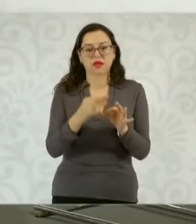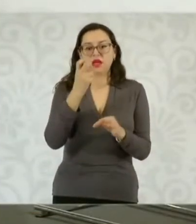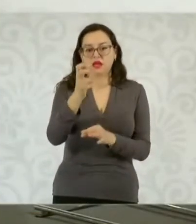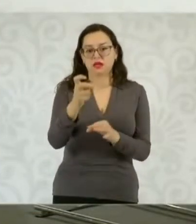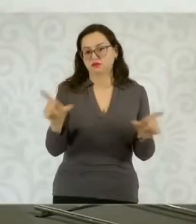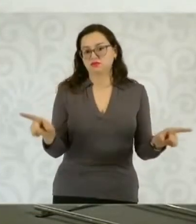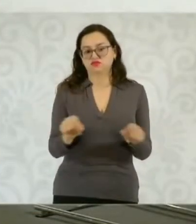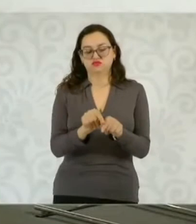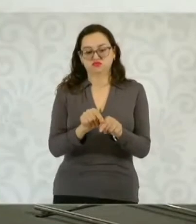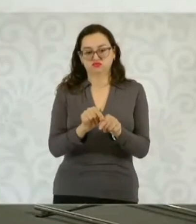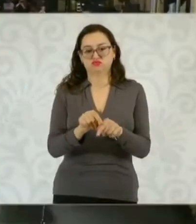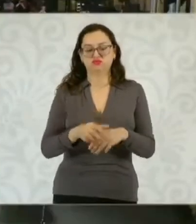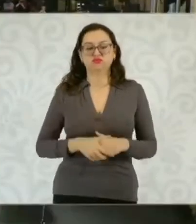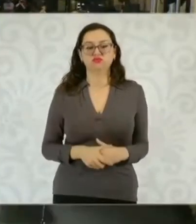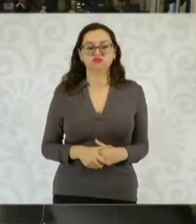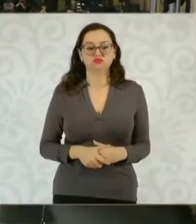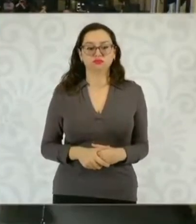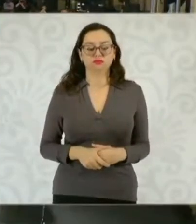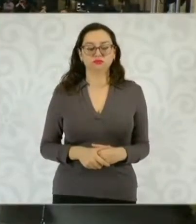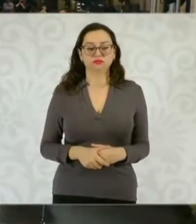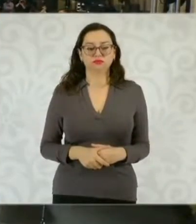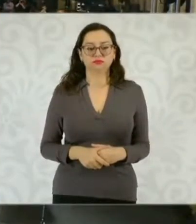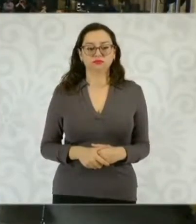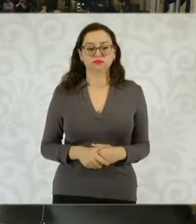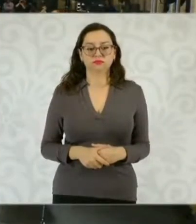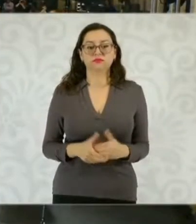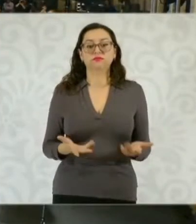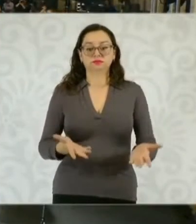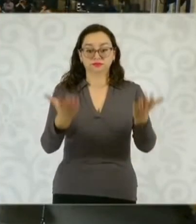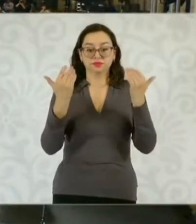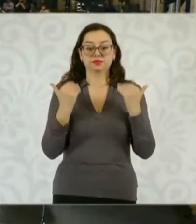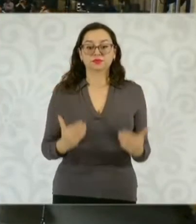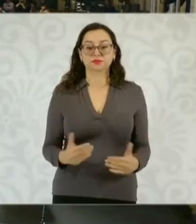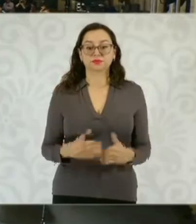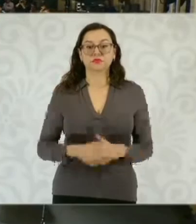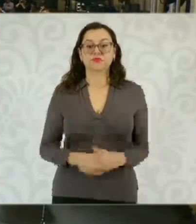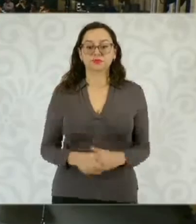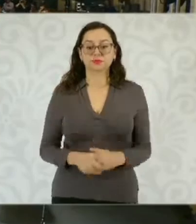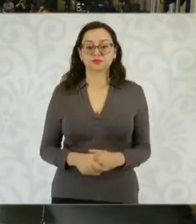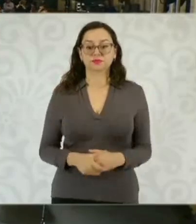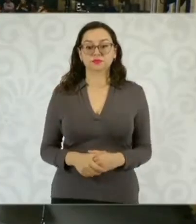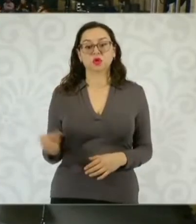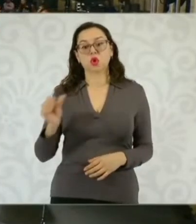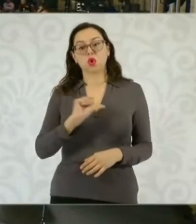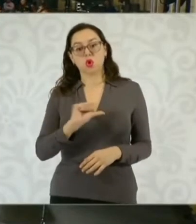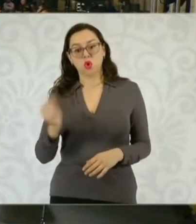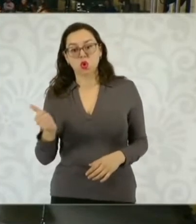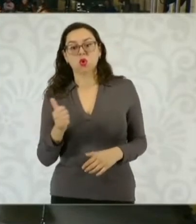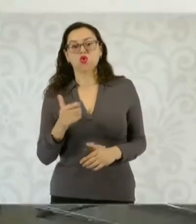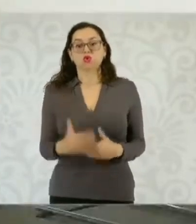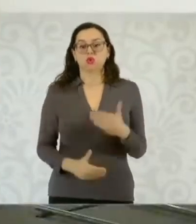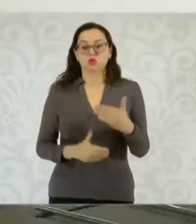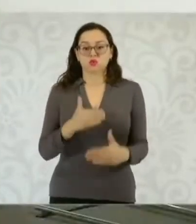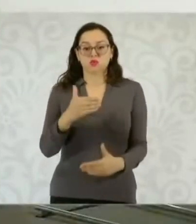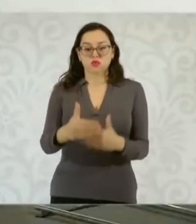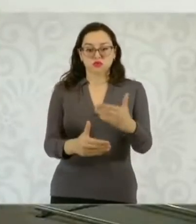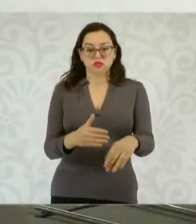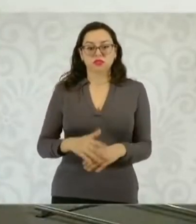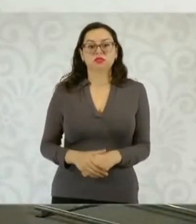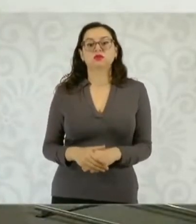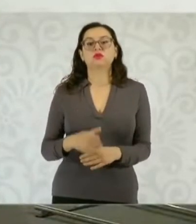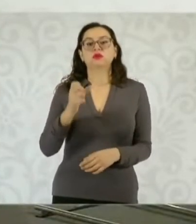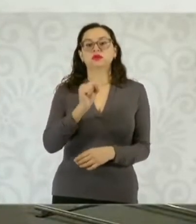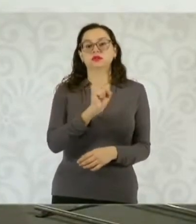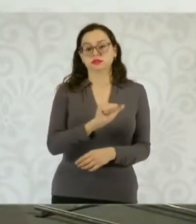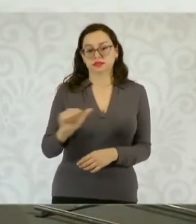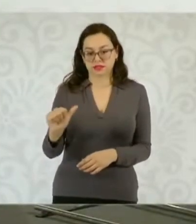la compra de medicamentos e insumos para la salud. Y si me dan la siguiente, les comento sobre otro proceso que tenemos en puerta en la Secretaría de